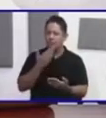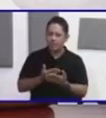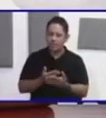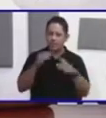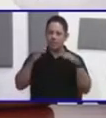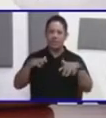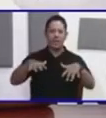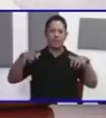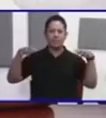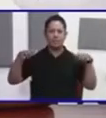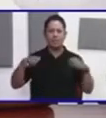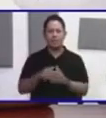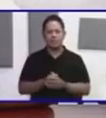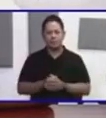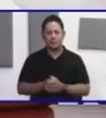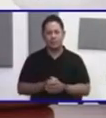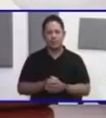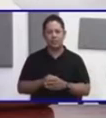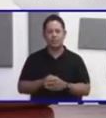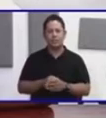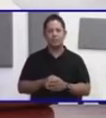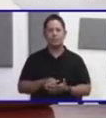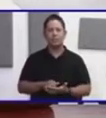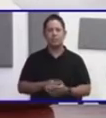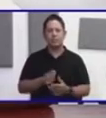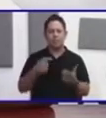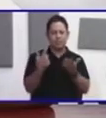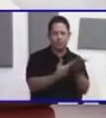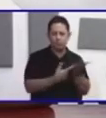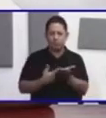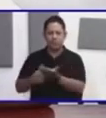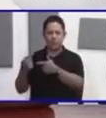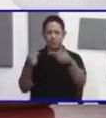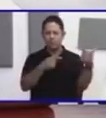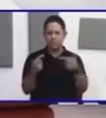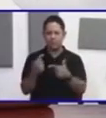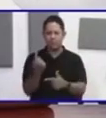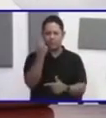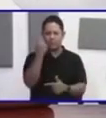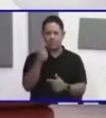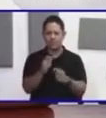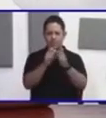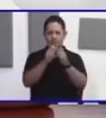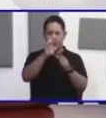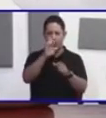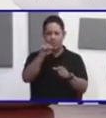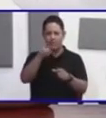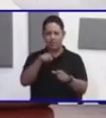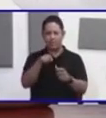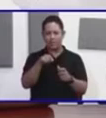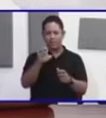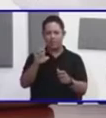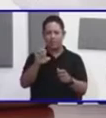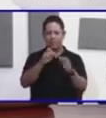Asamblea Departamental por la aprobación en primer debate de nuestro modelo propuesto Empresa Social del Estado. Y